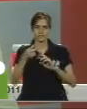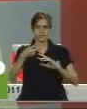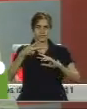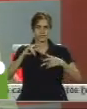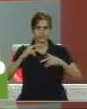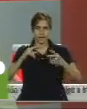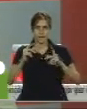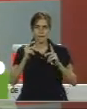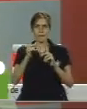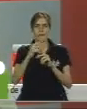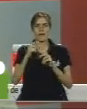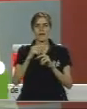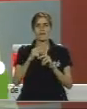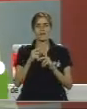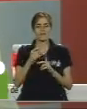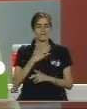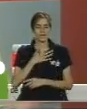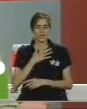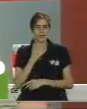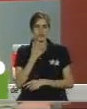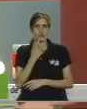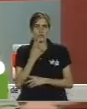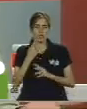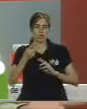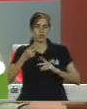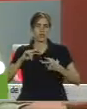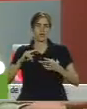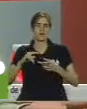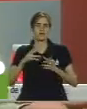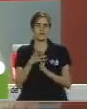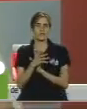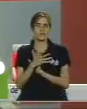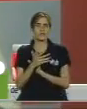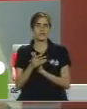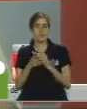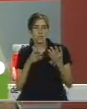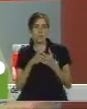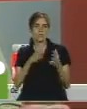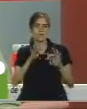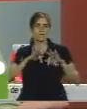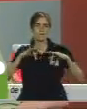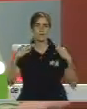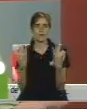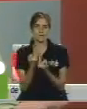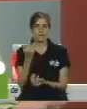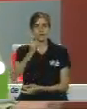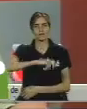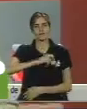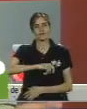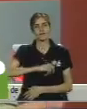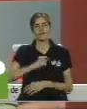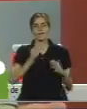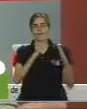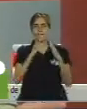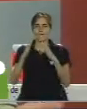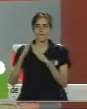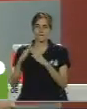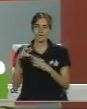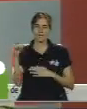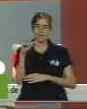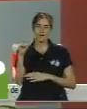las palabras mías para contraponer a la gente, a las familias que necesitan vivienda, en el estado